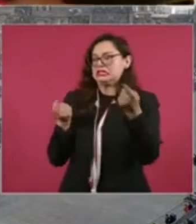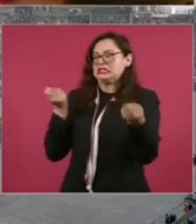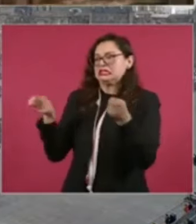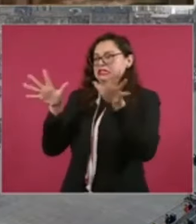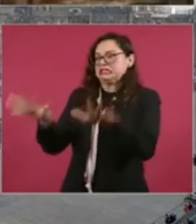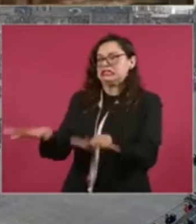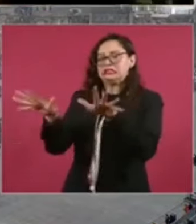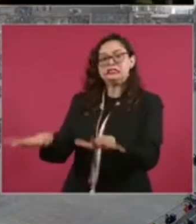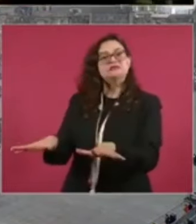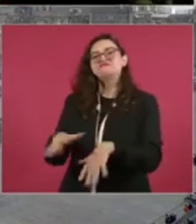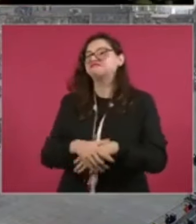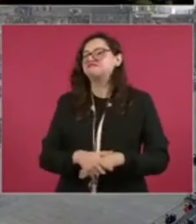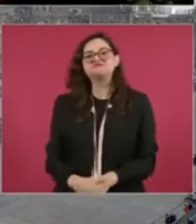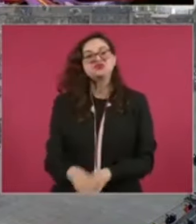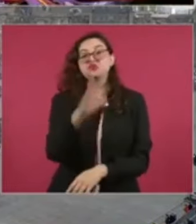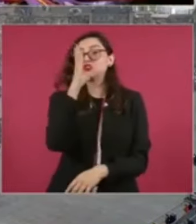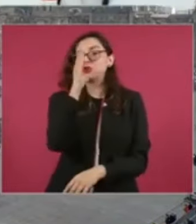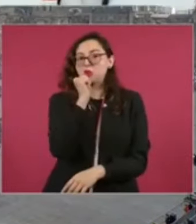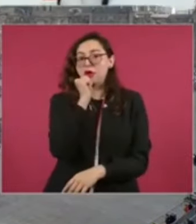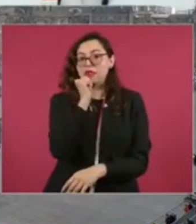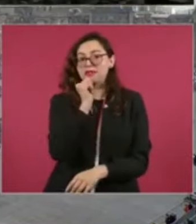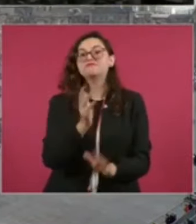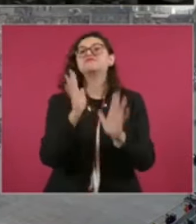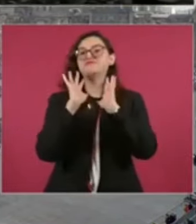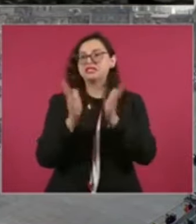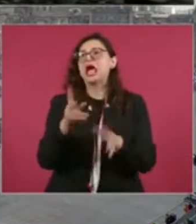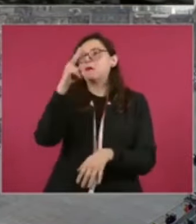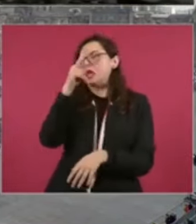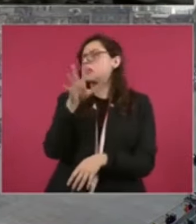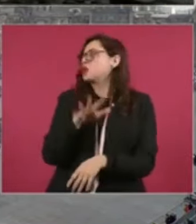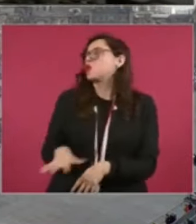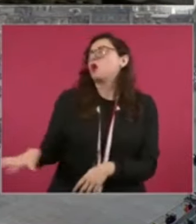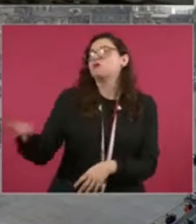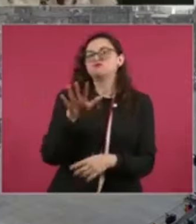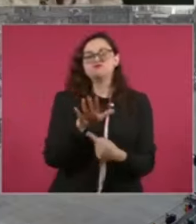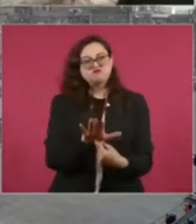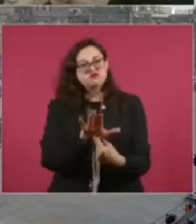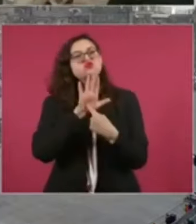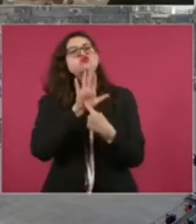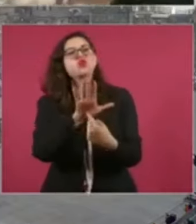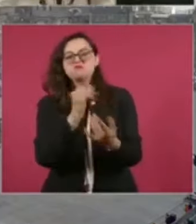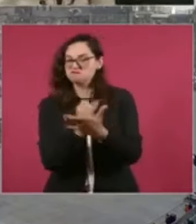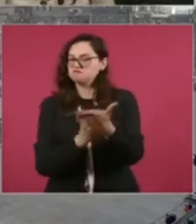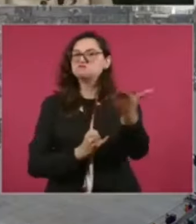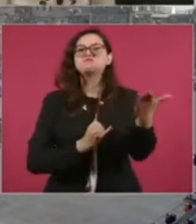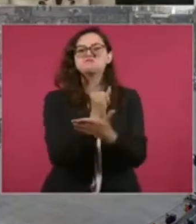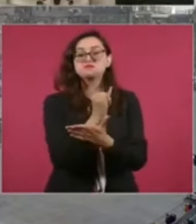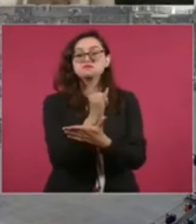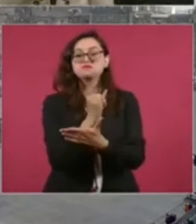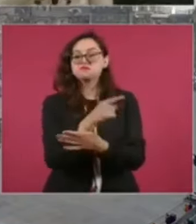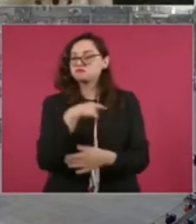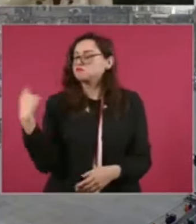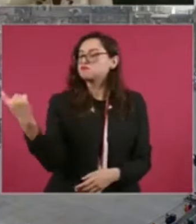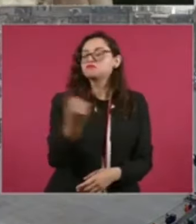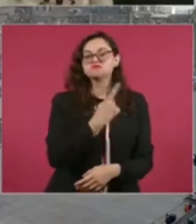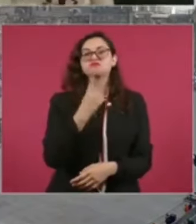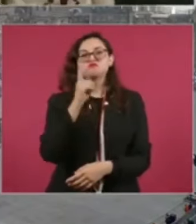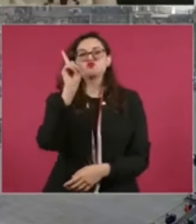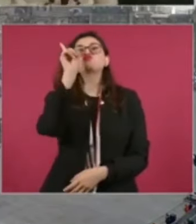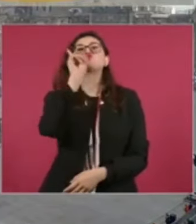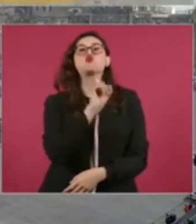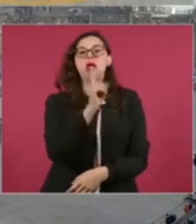voluntad. Las y los mexicanos estamos listos para tener como presidenta a la